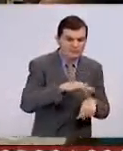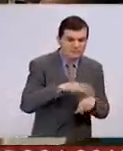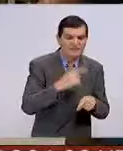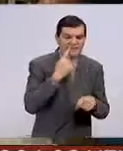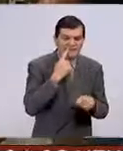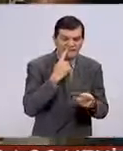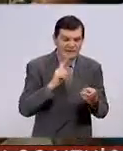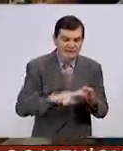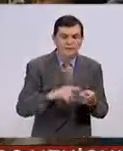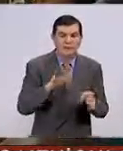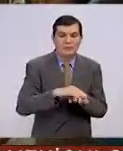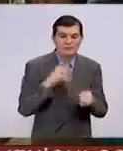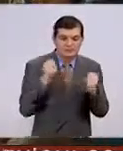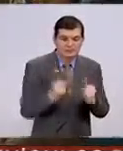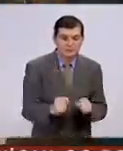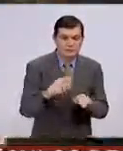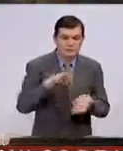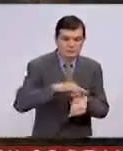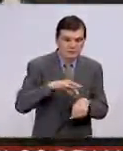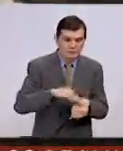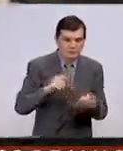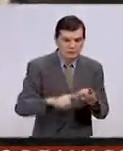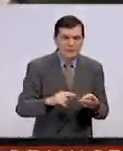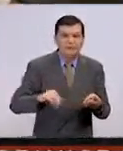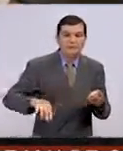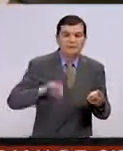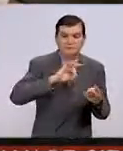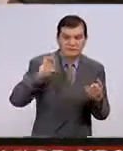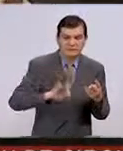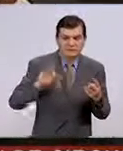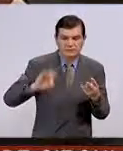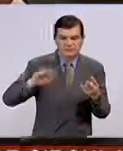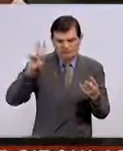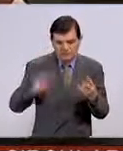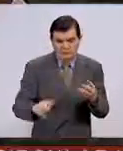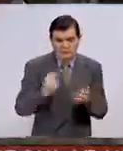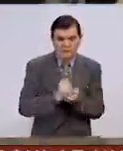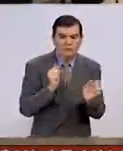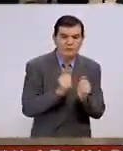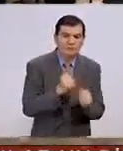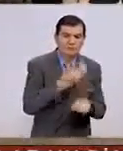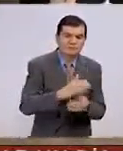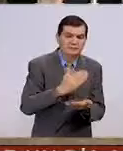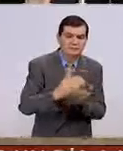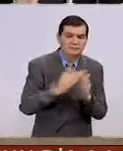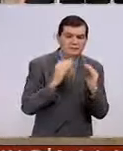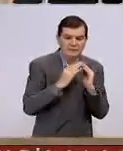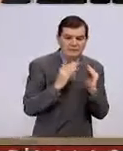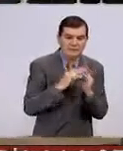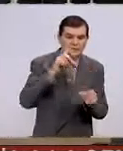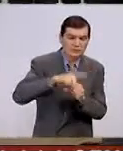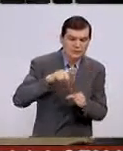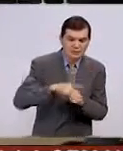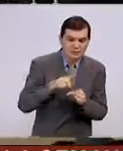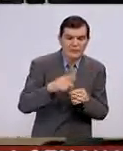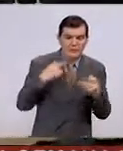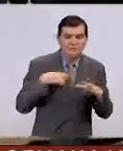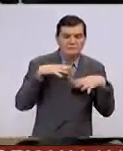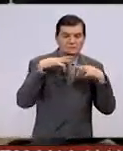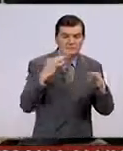dentales primas por seguros de gastos médicos e intereses reales pagados por créditos hipotecarios donativos a fundaciones